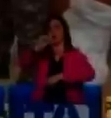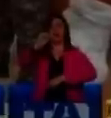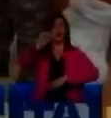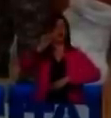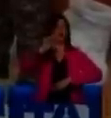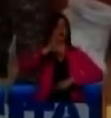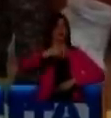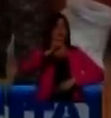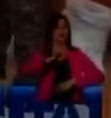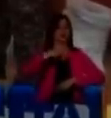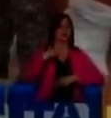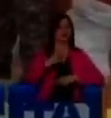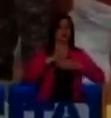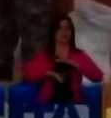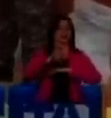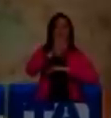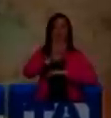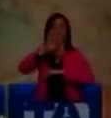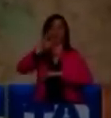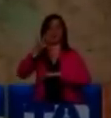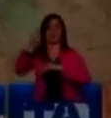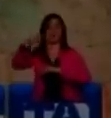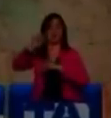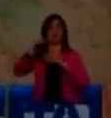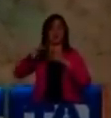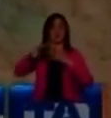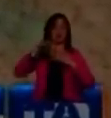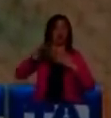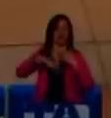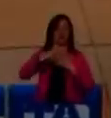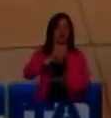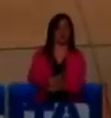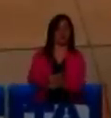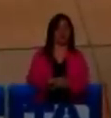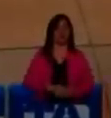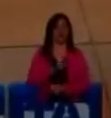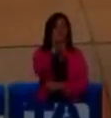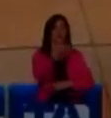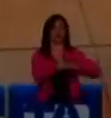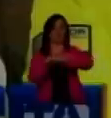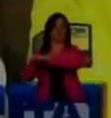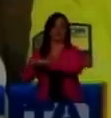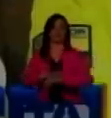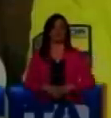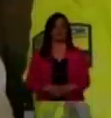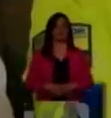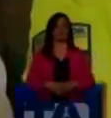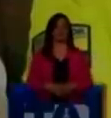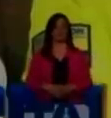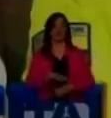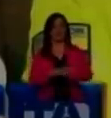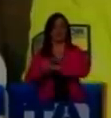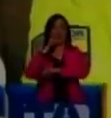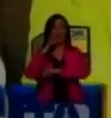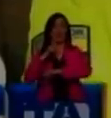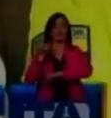como resultado un envío de alrededor de 480 millones de dólares frustrados y una persona detenida. Este ciudadano es de sexo